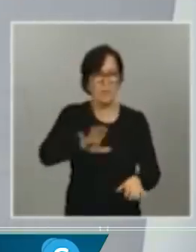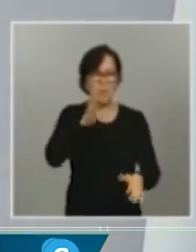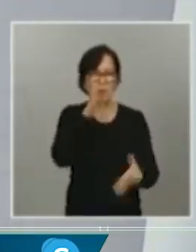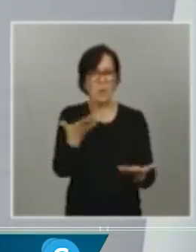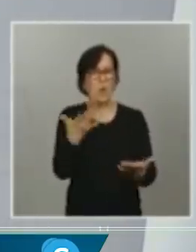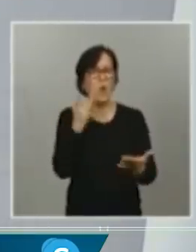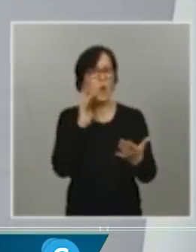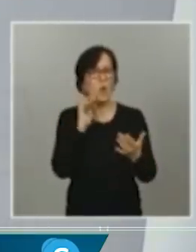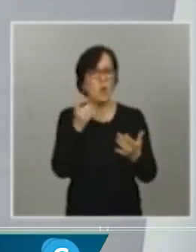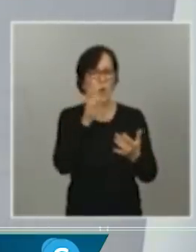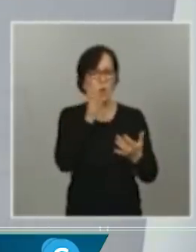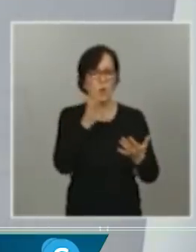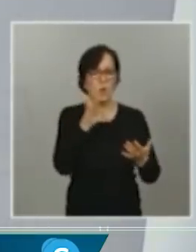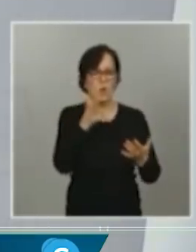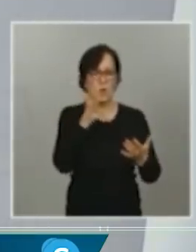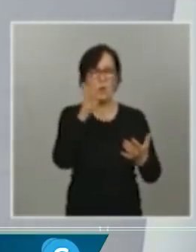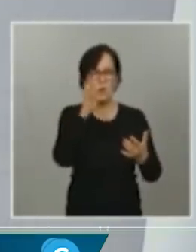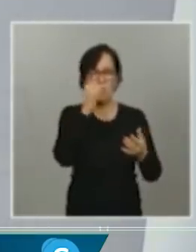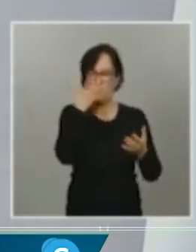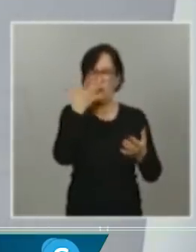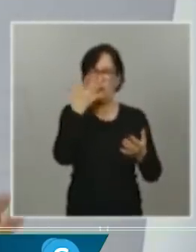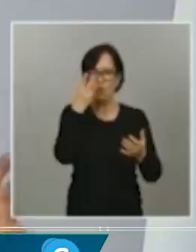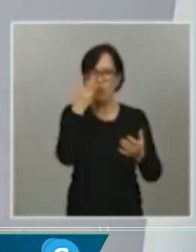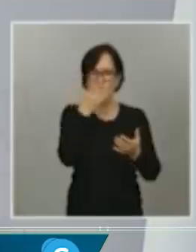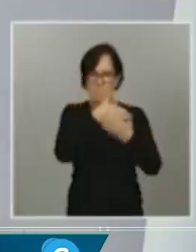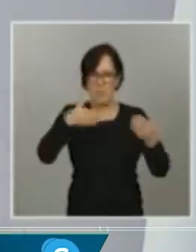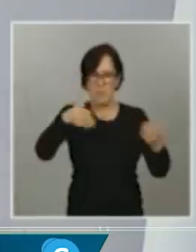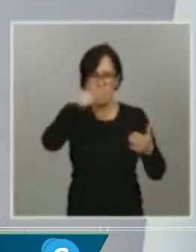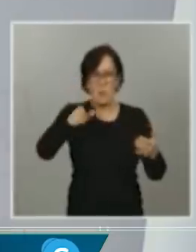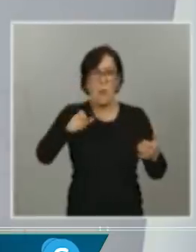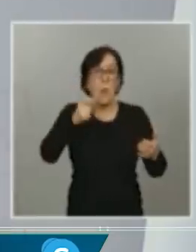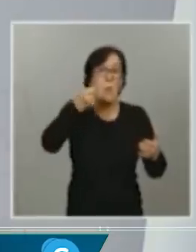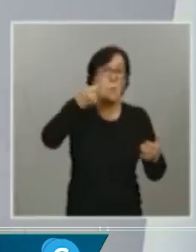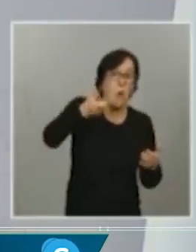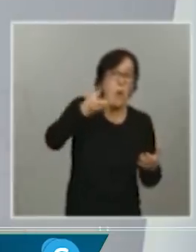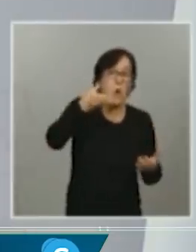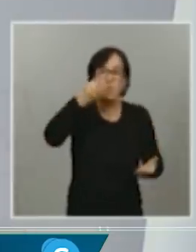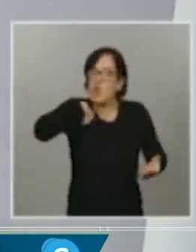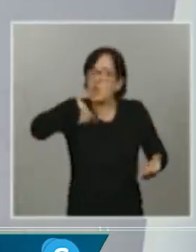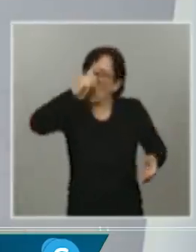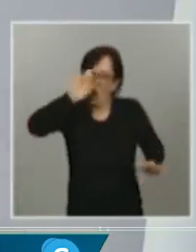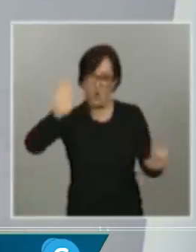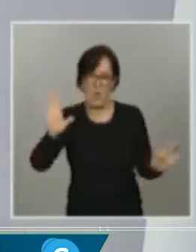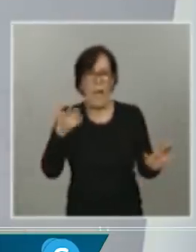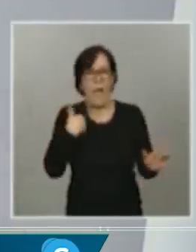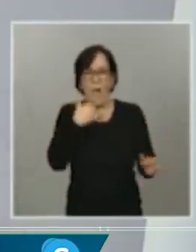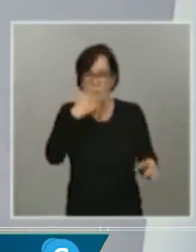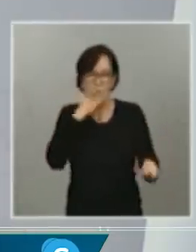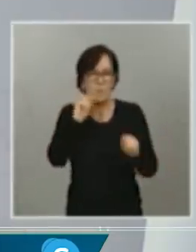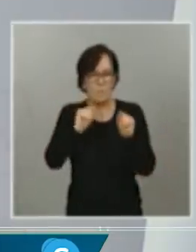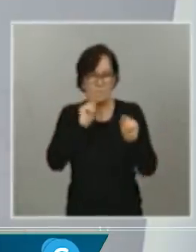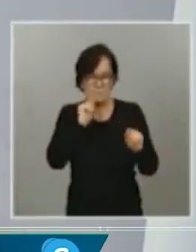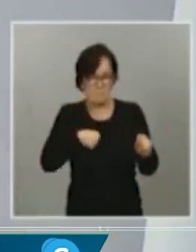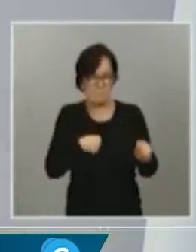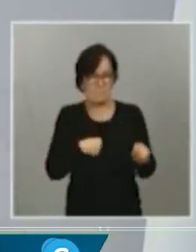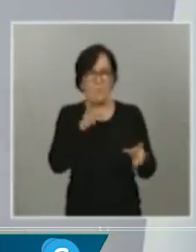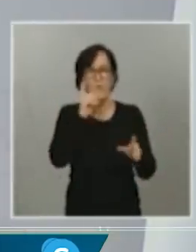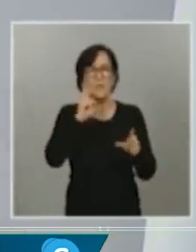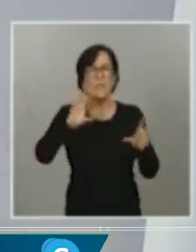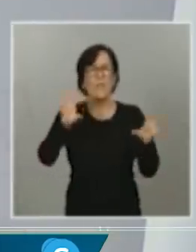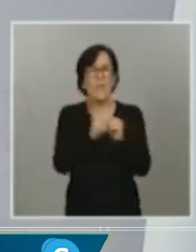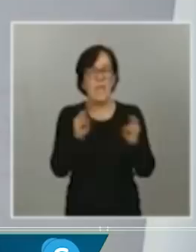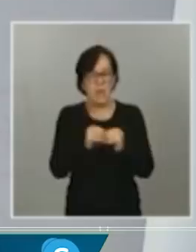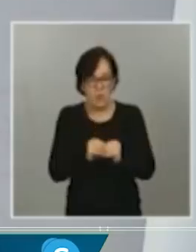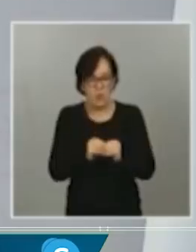parar radicalmente la asistencia a las reuniones masivas no eran reuniones masivas las 76 manifestaciones de ministras radicales que se